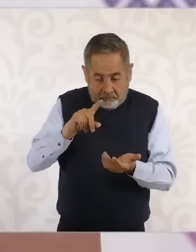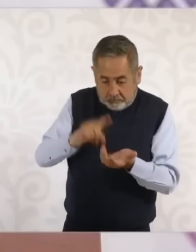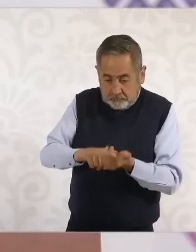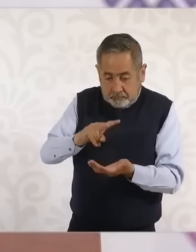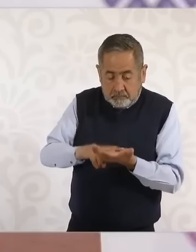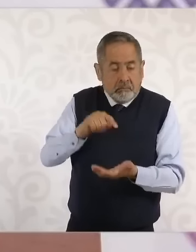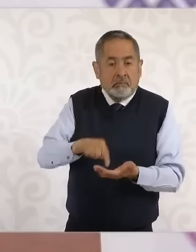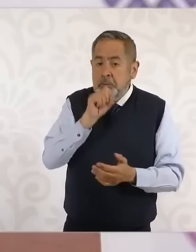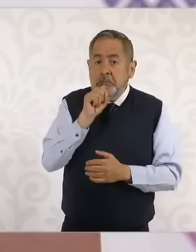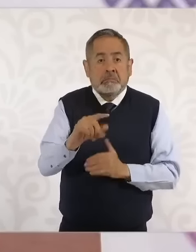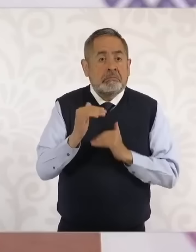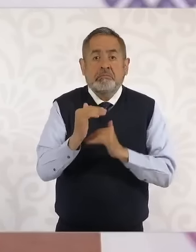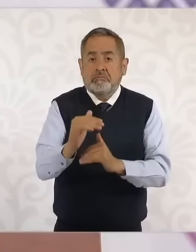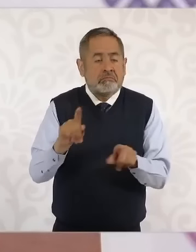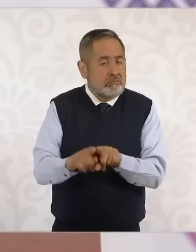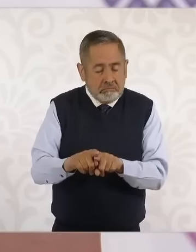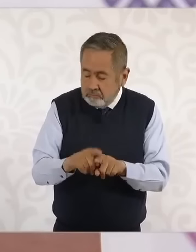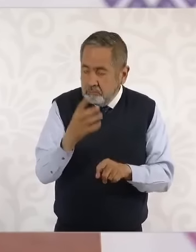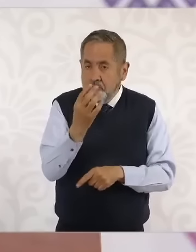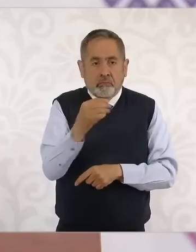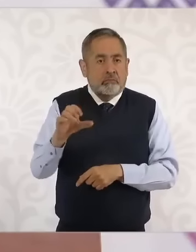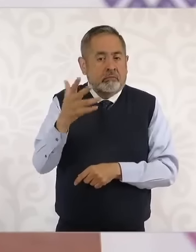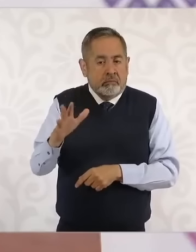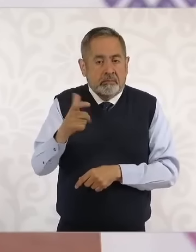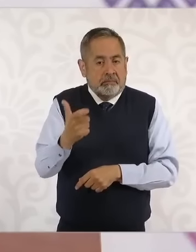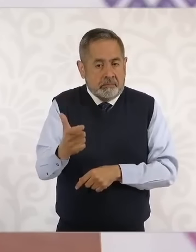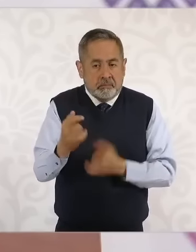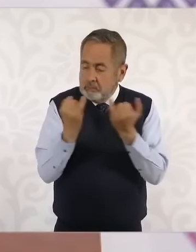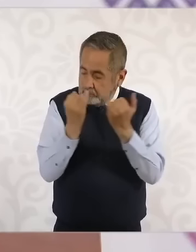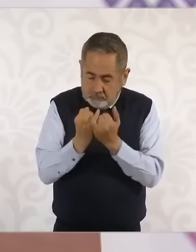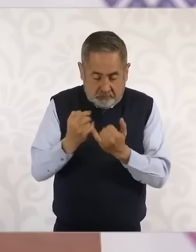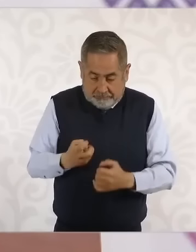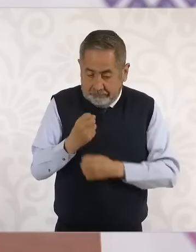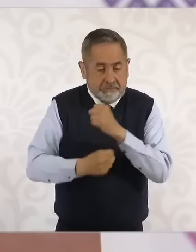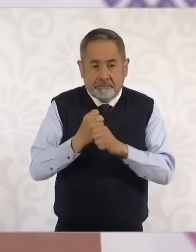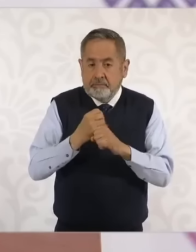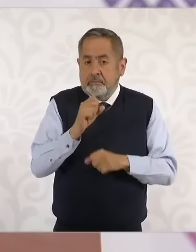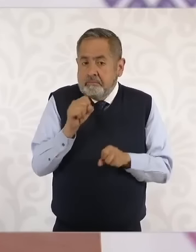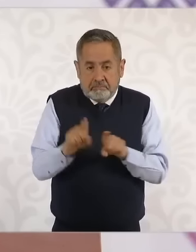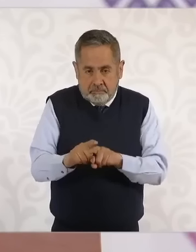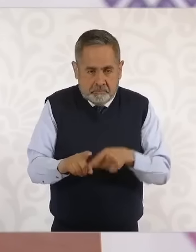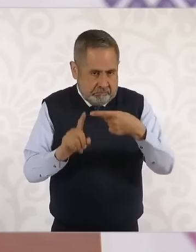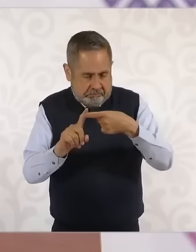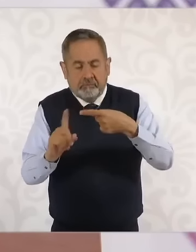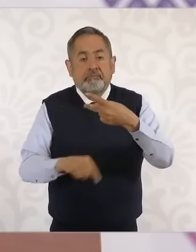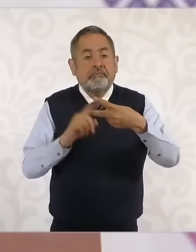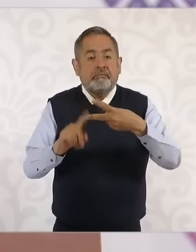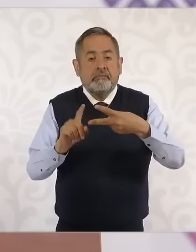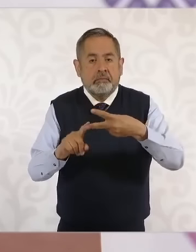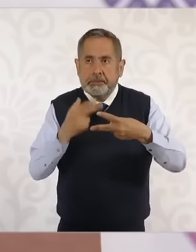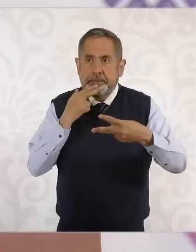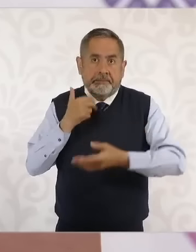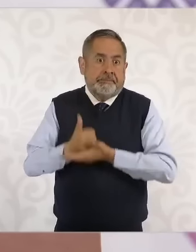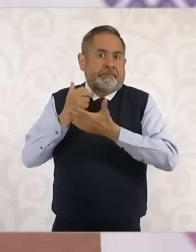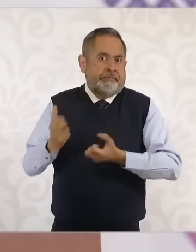canasta básica se mantuvo durante todo el año y hasta ahora se sigue manteniendo ese valor. Ese es el primero. La otra que ha